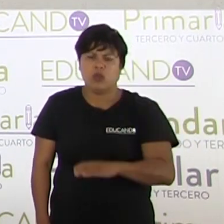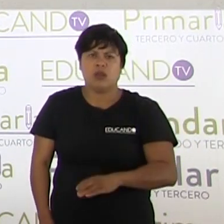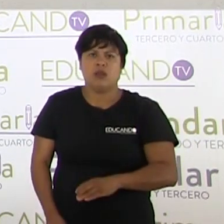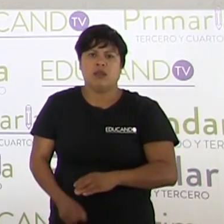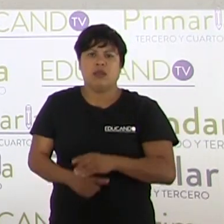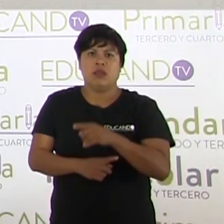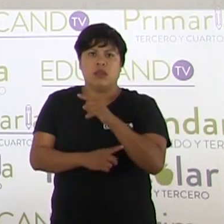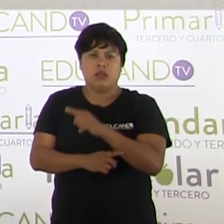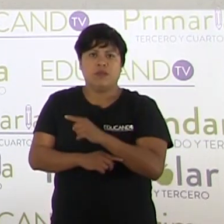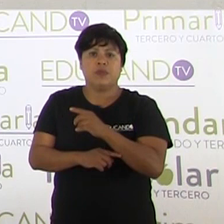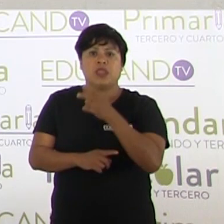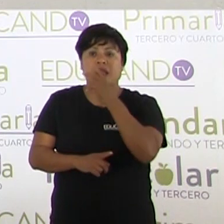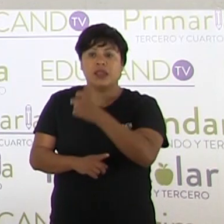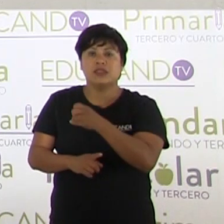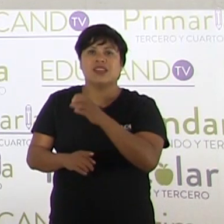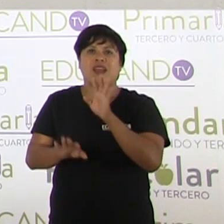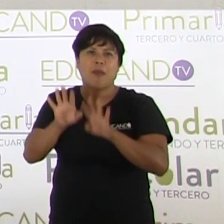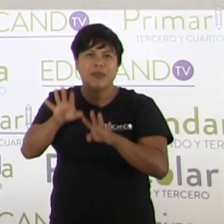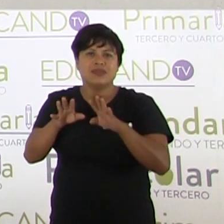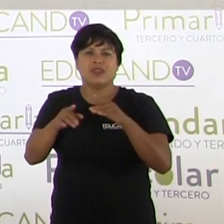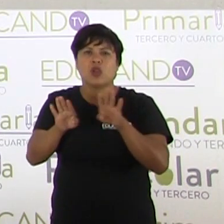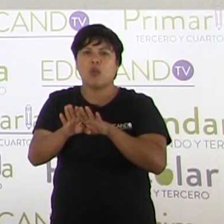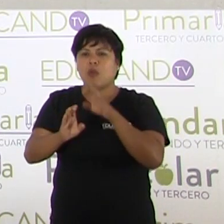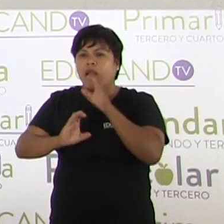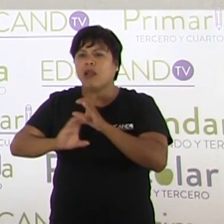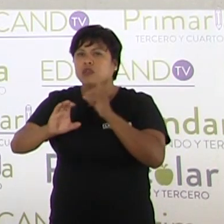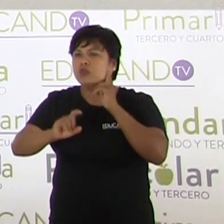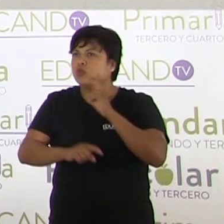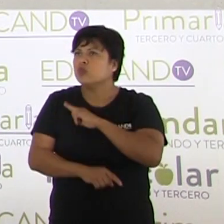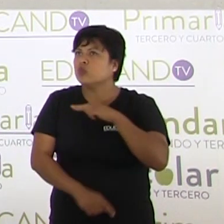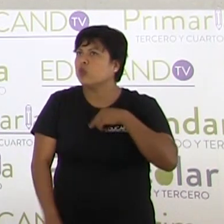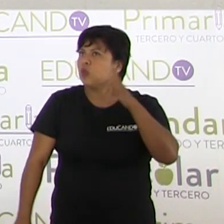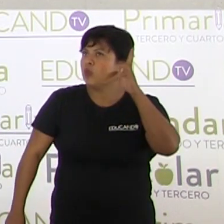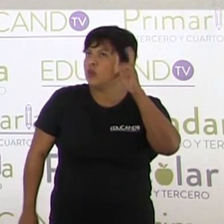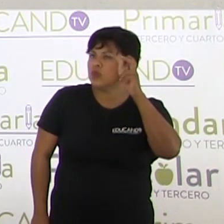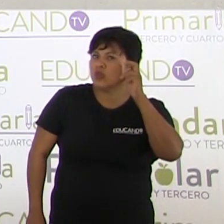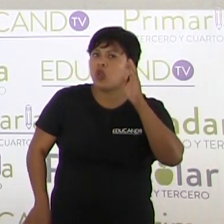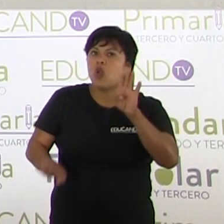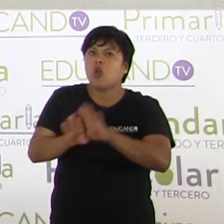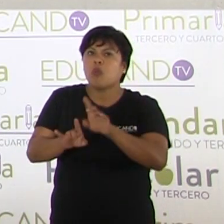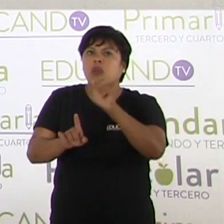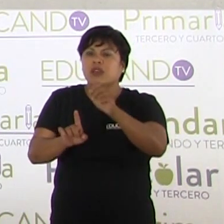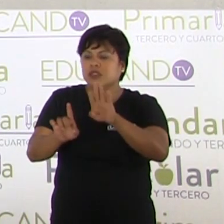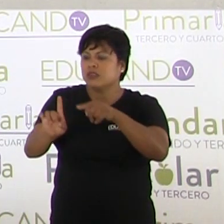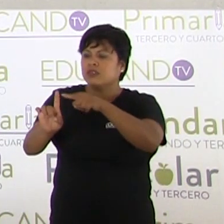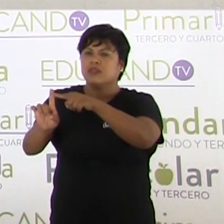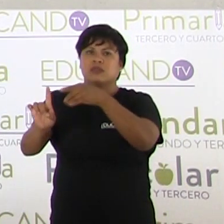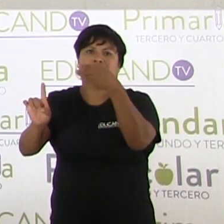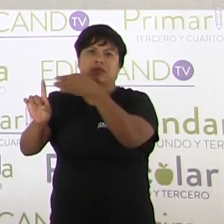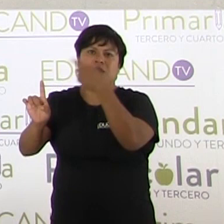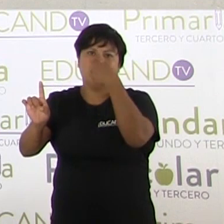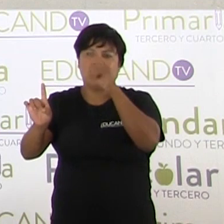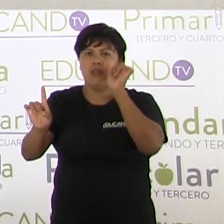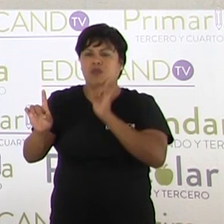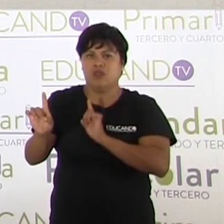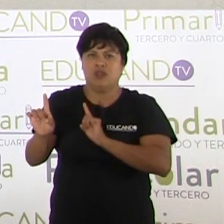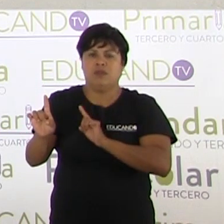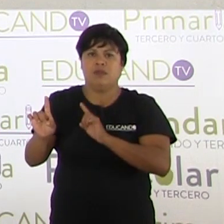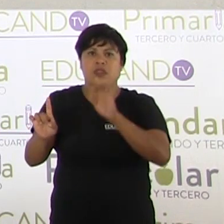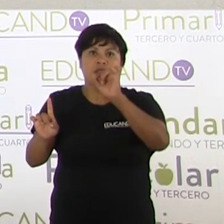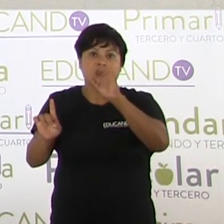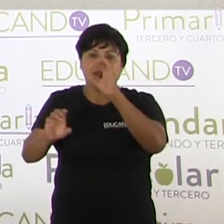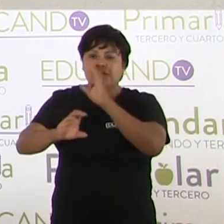fácilmente las canciones que escuchamos, ¿sí?, de cómo se dirigen hacia la mujer, ¿sí? Si